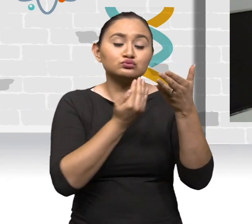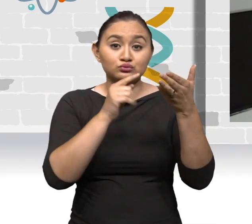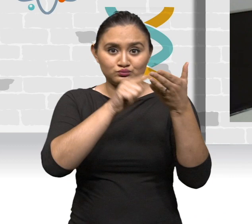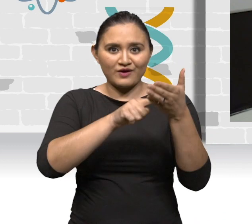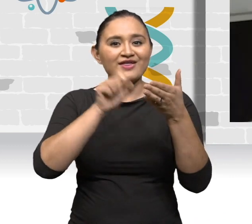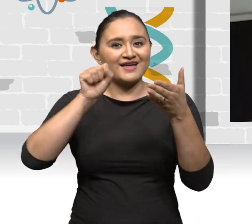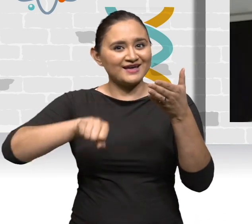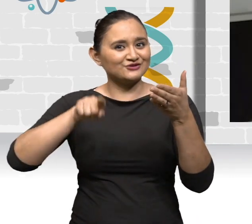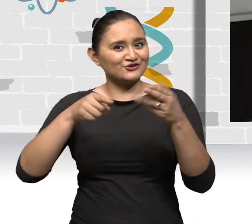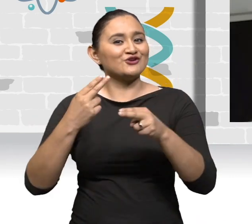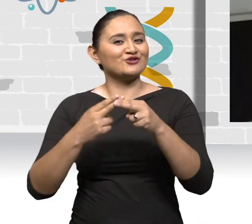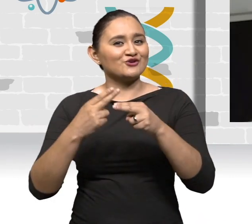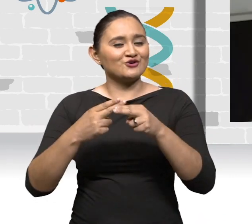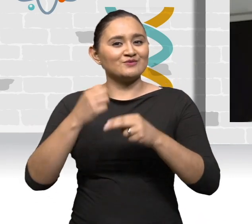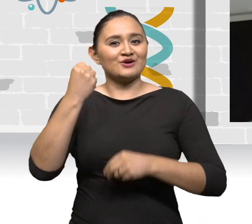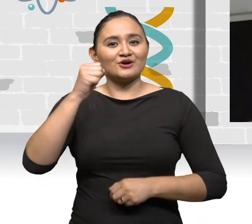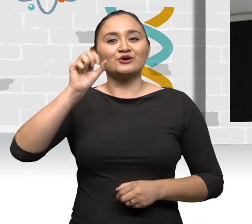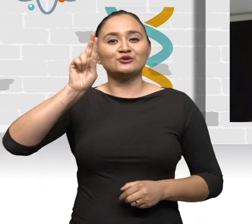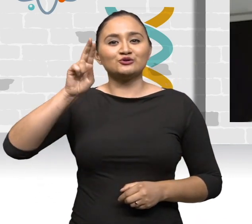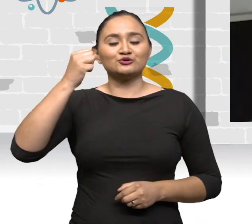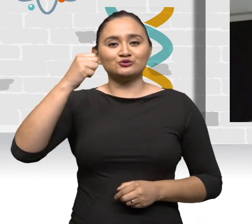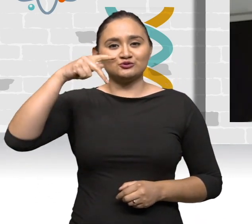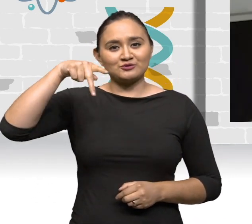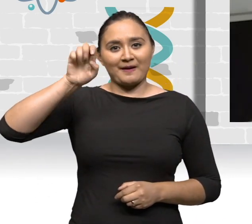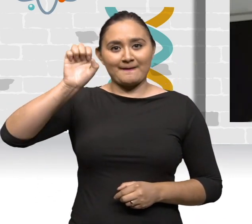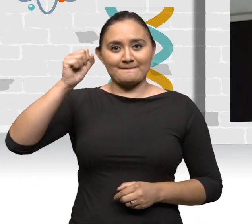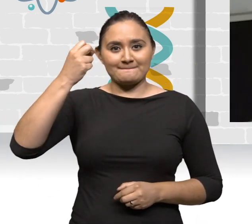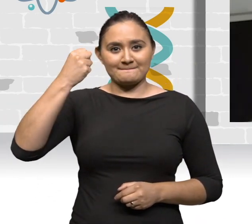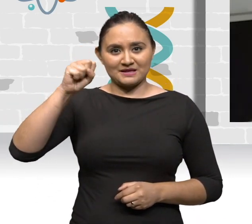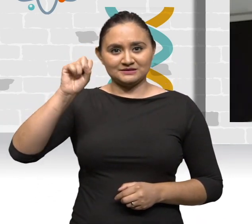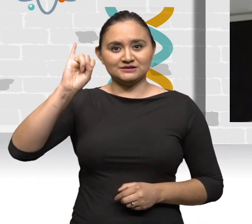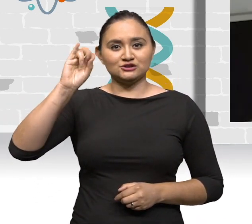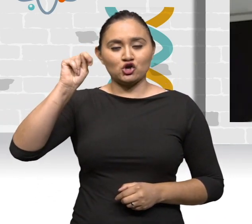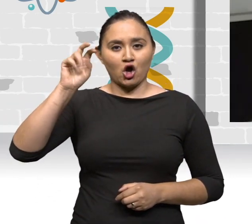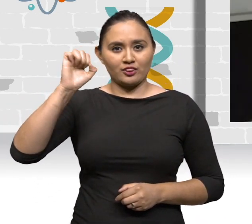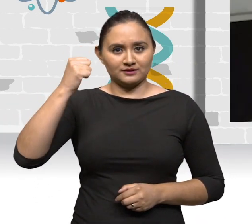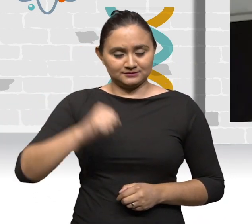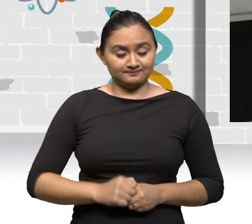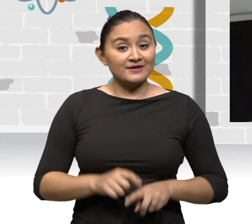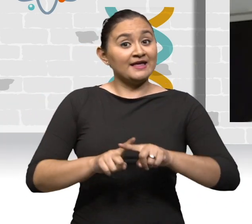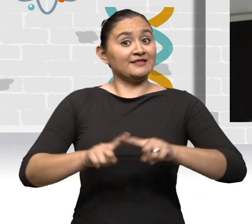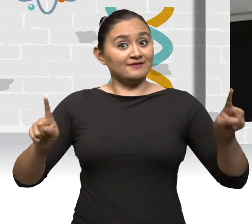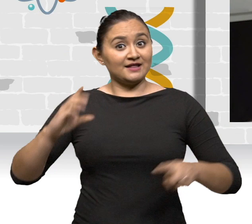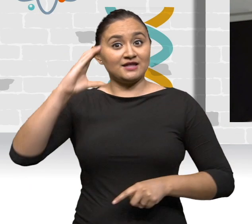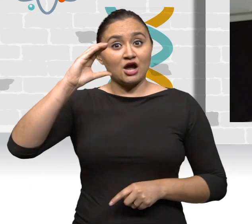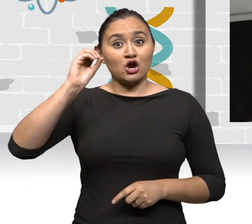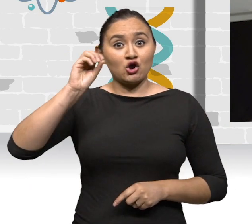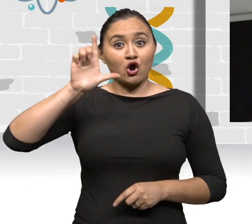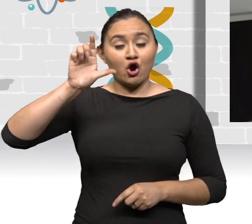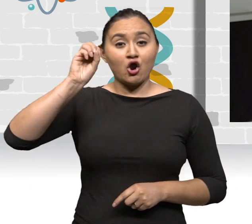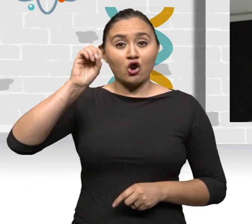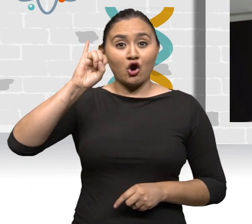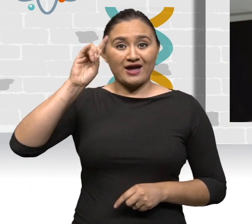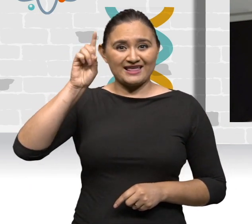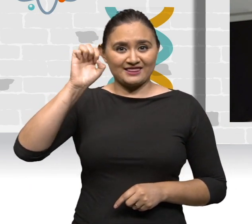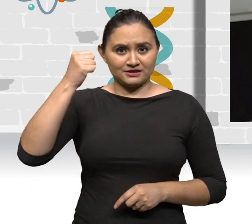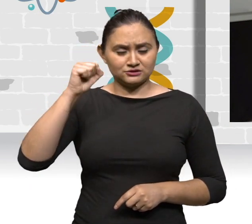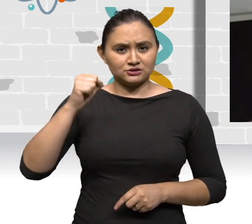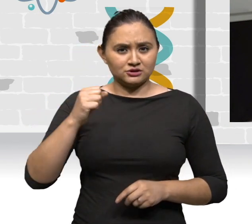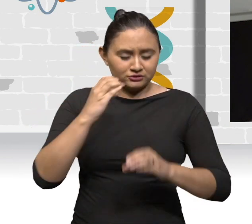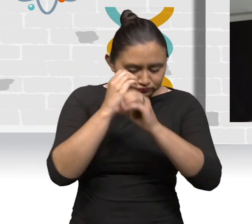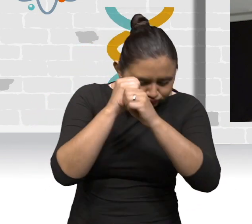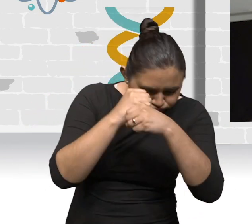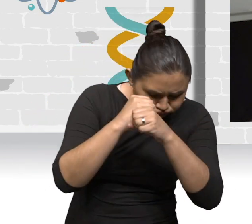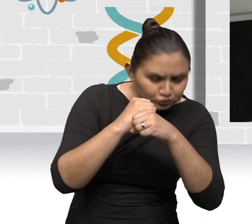base acuosa. Por su parte, los coloides tienen un tamaño de partícula que no se puede distinguir a simple vista, como las suspensiones, pero sí se